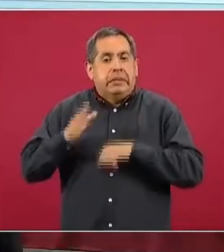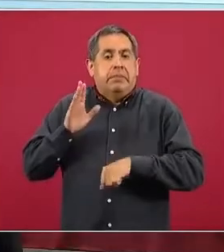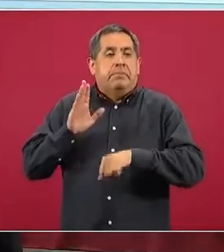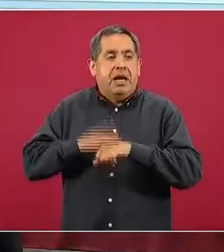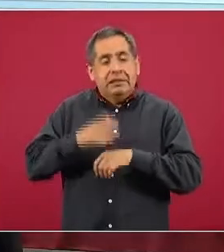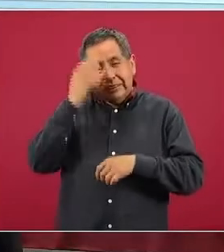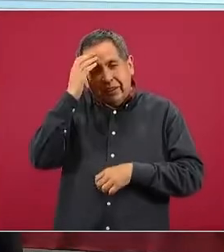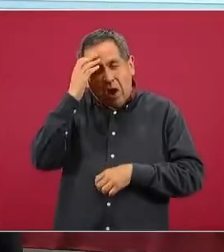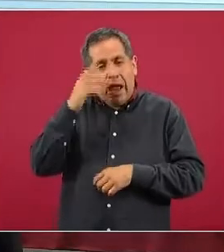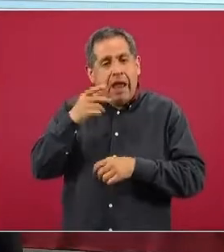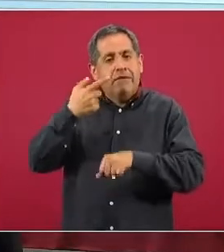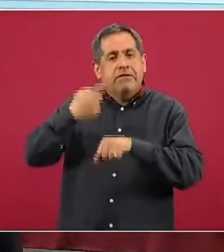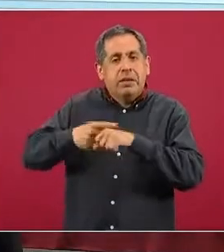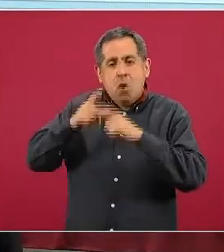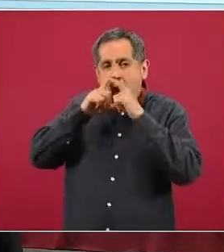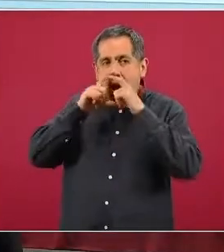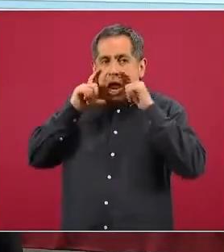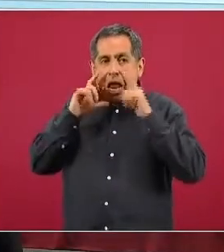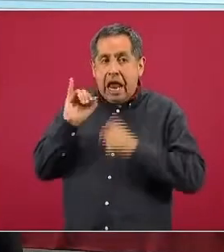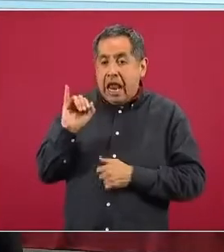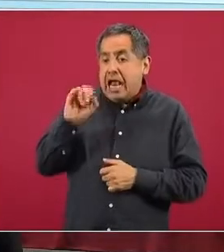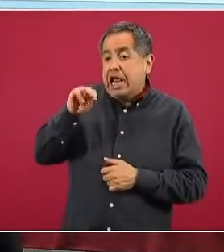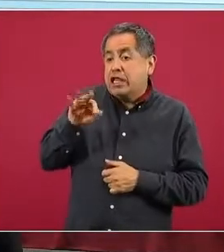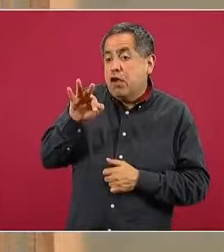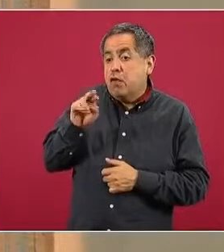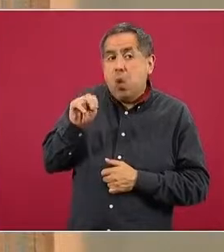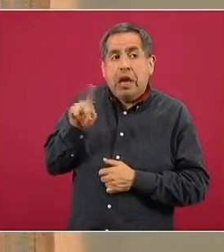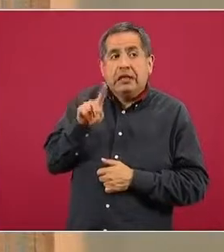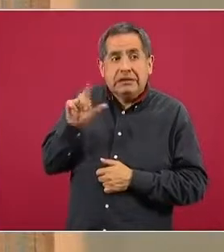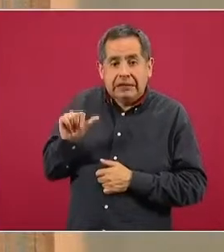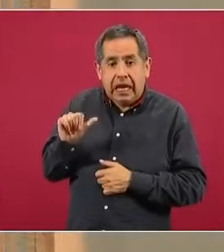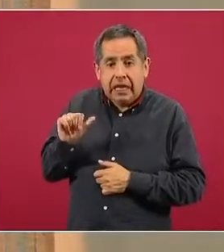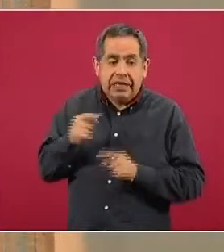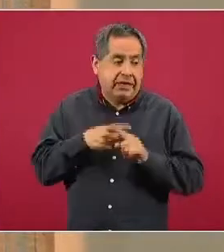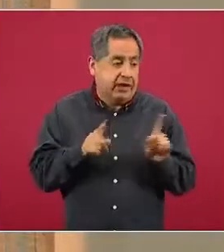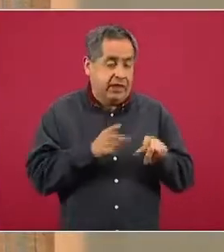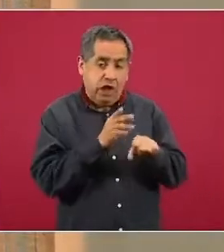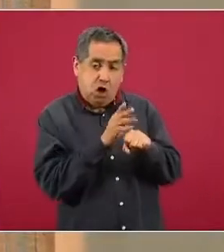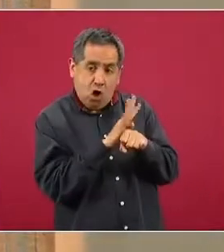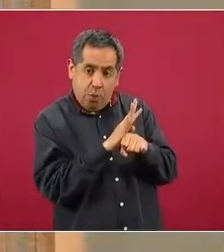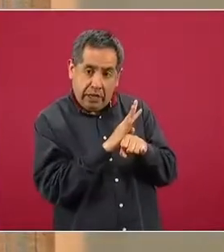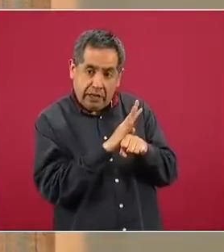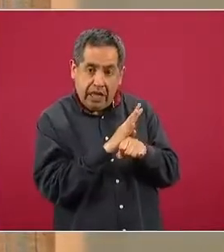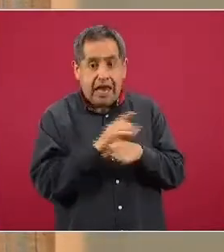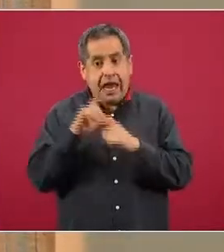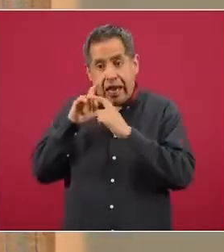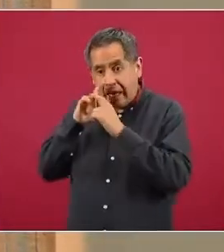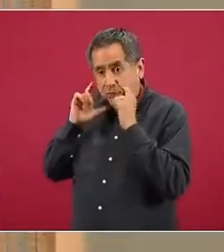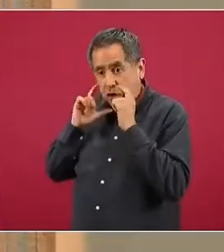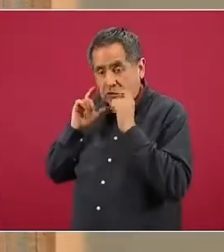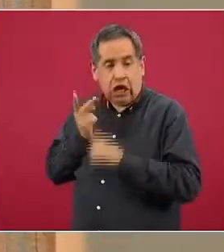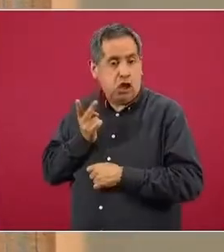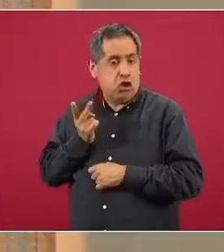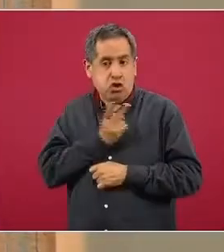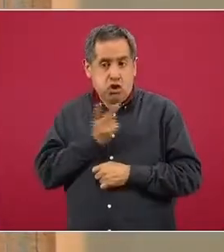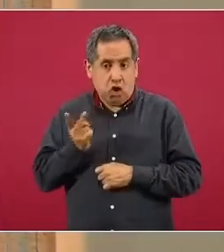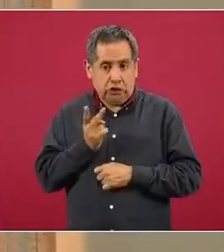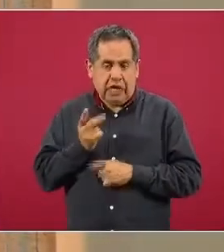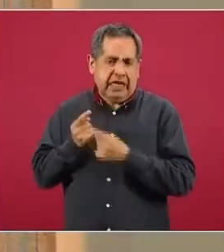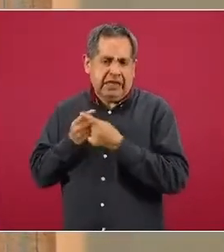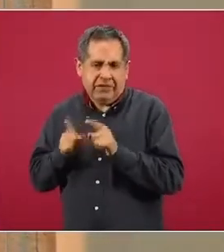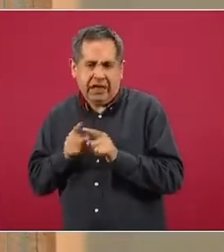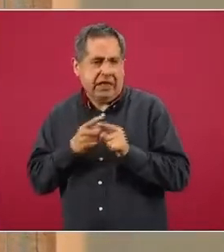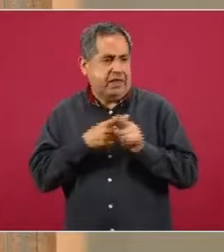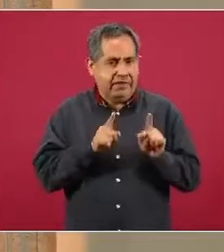casos de influenza. Como influenza y COVID-19 son dos enfermedades causadas por virus